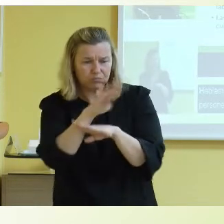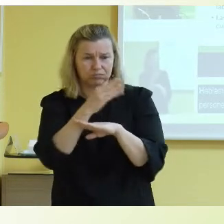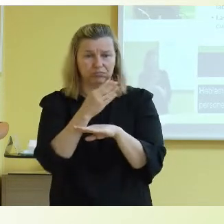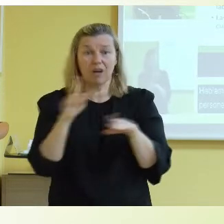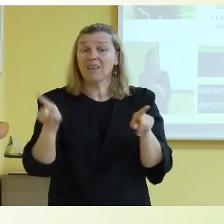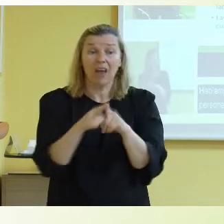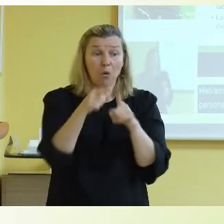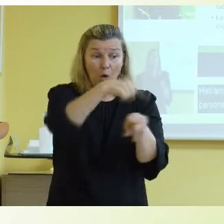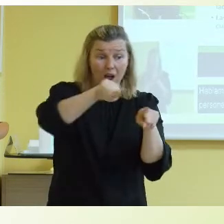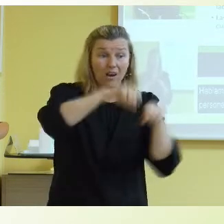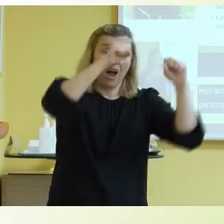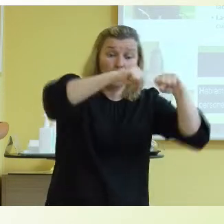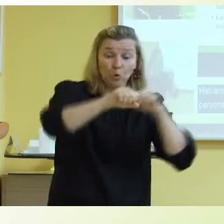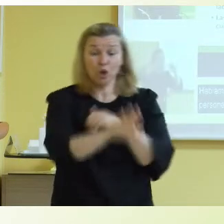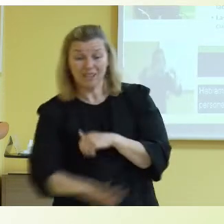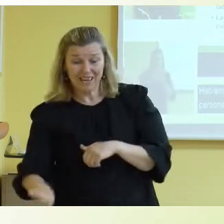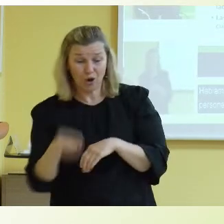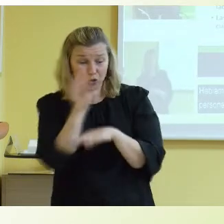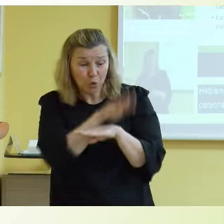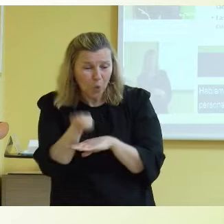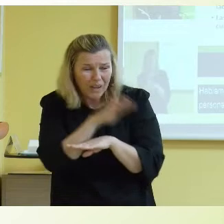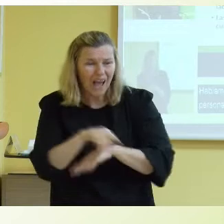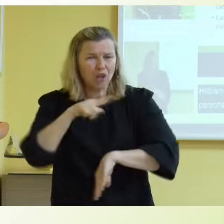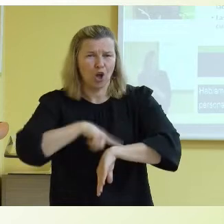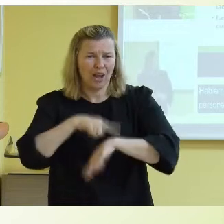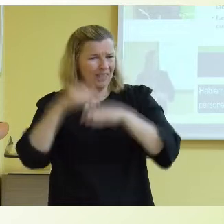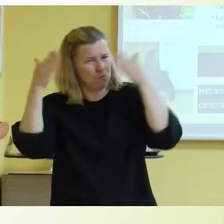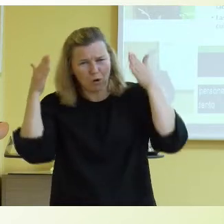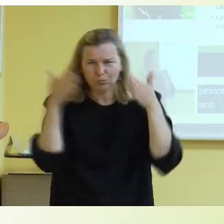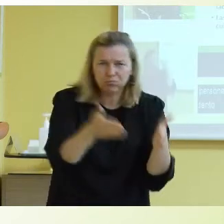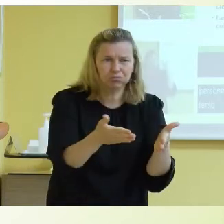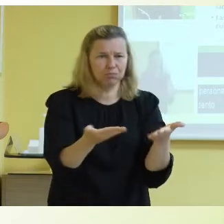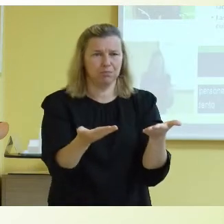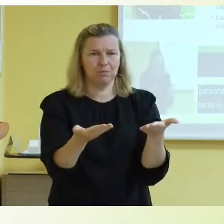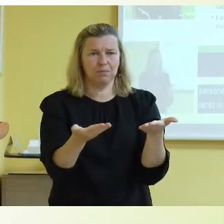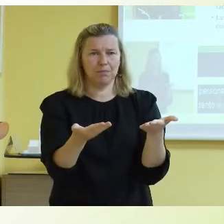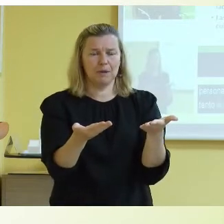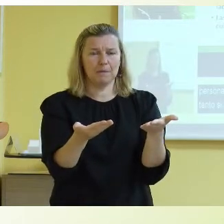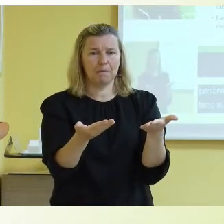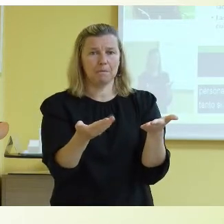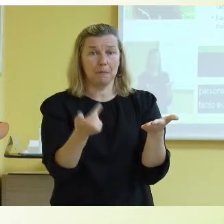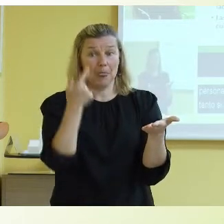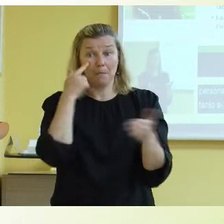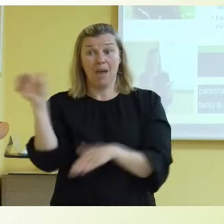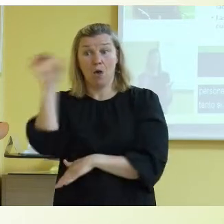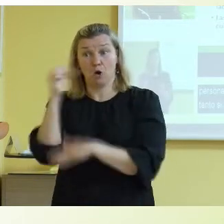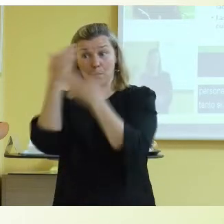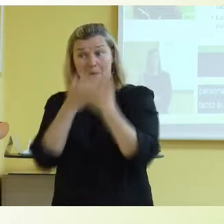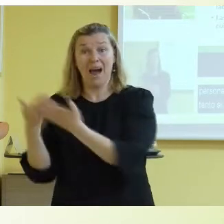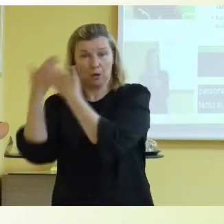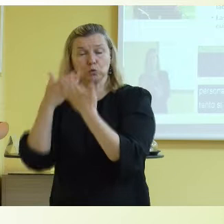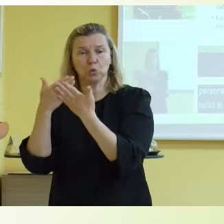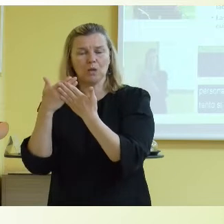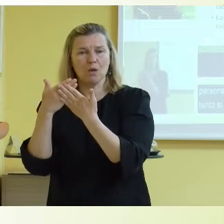son niños, los cuidadores tienen que dedicar mucho tiempo a estas familias. Nosotros participamos en un estudio europeo que se cerró, se llama